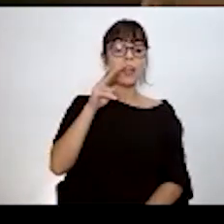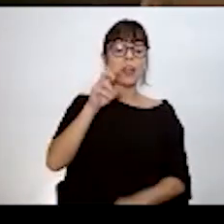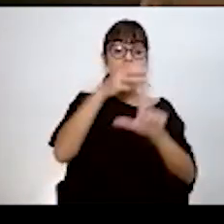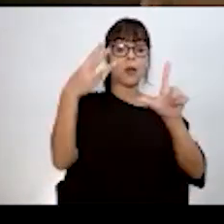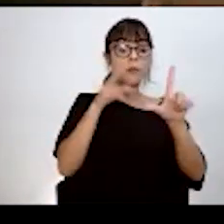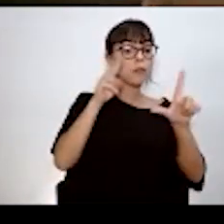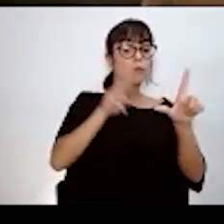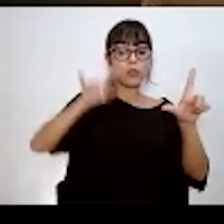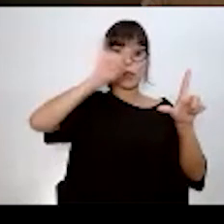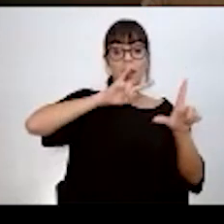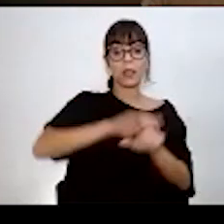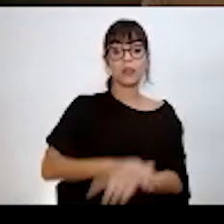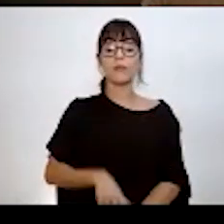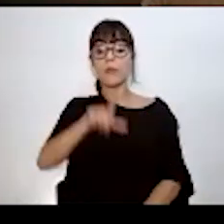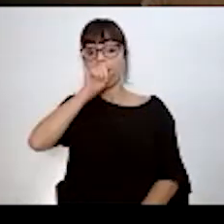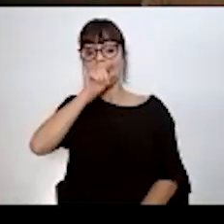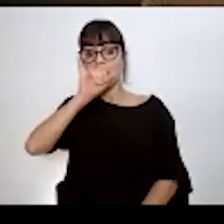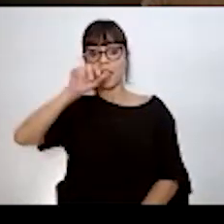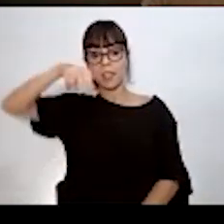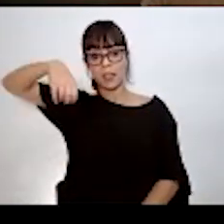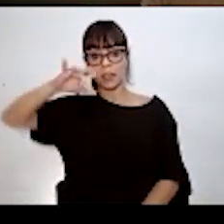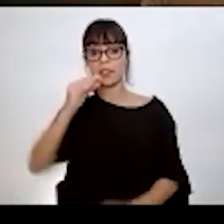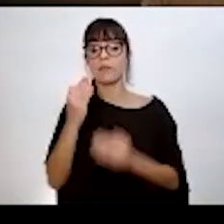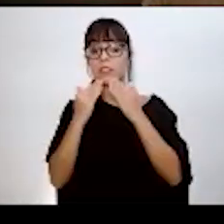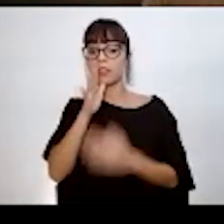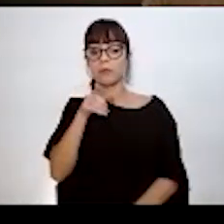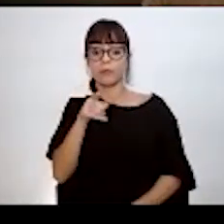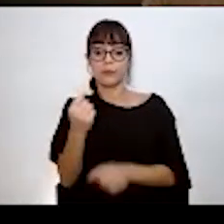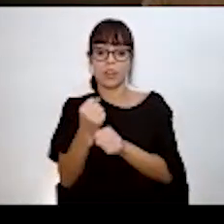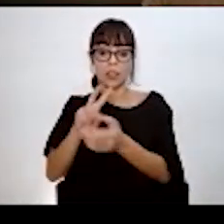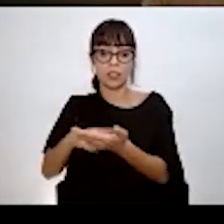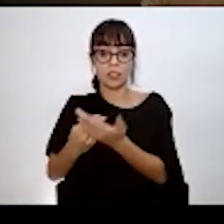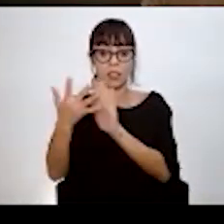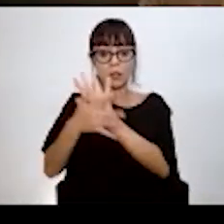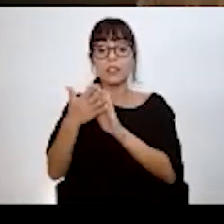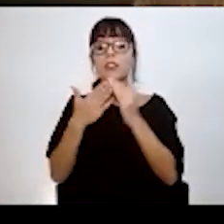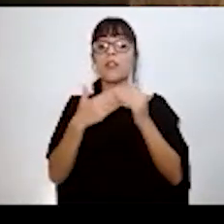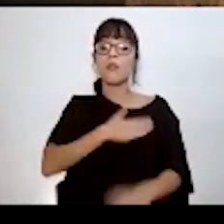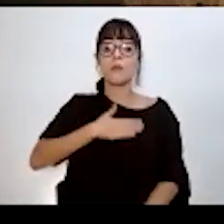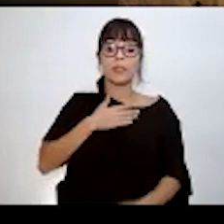por tu trabajo como intérprete de lengua de signos. Un placer y hasta el próximo jueves.